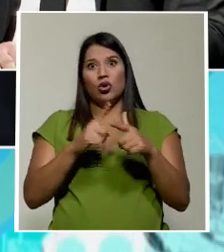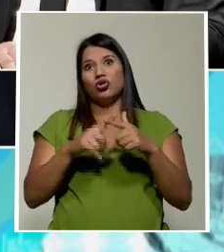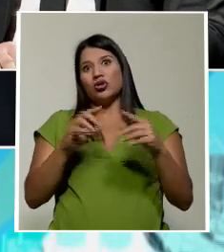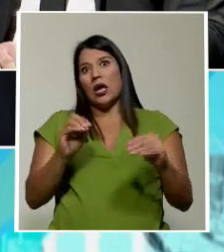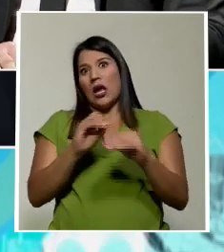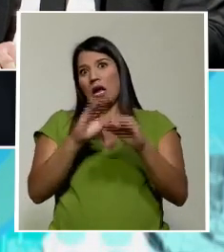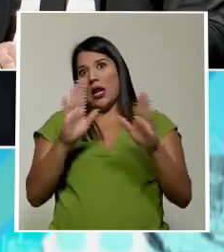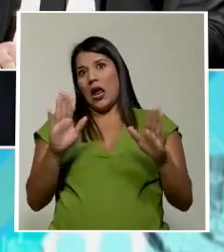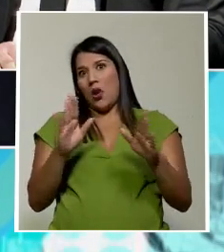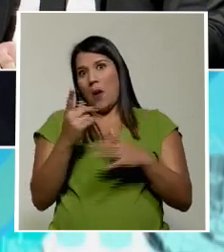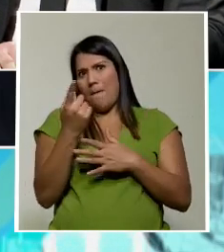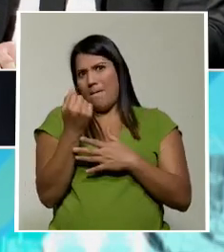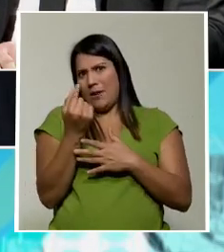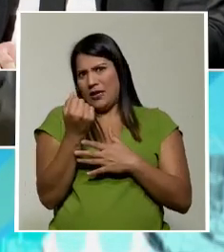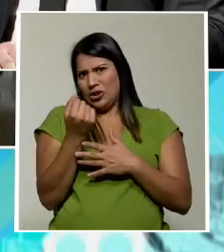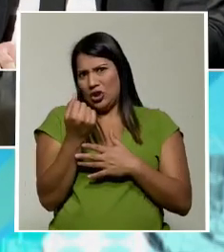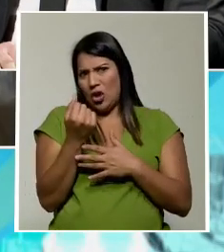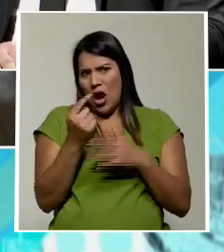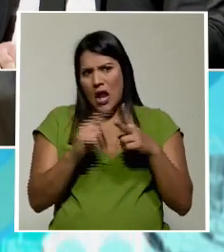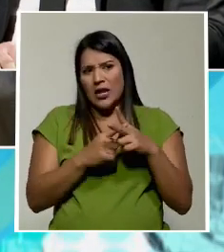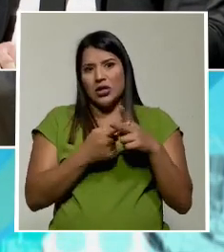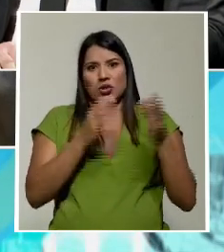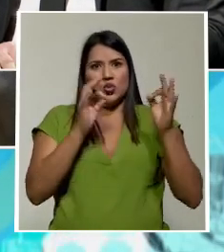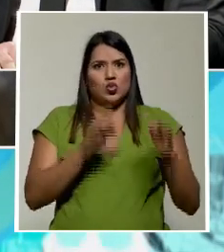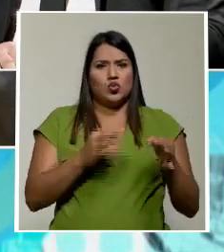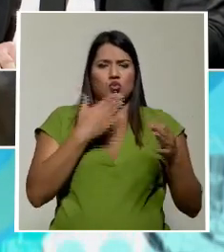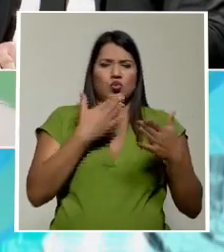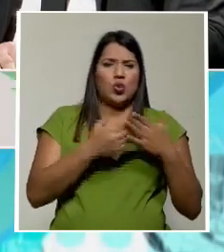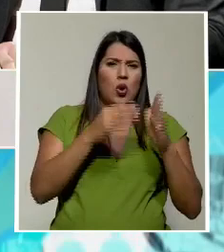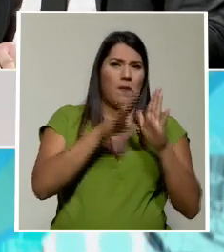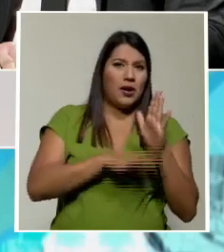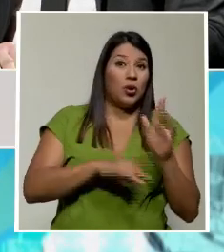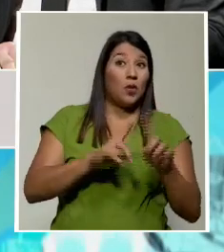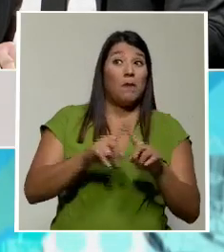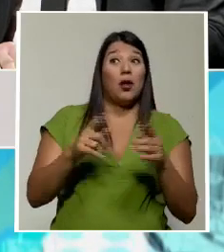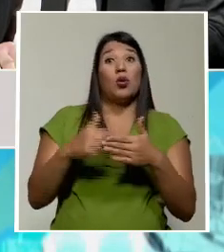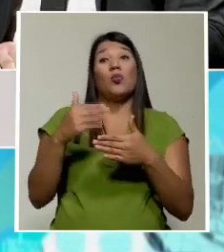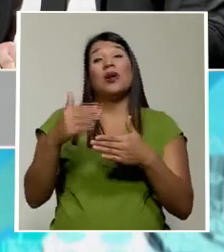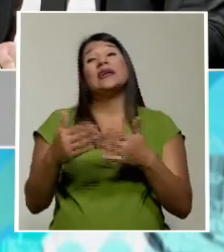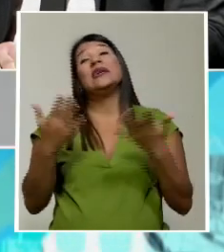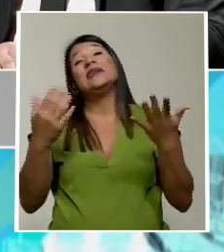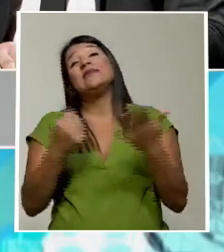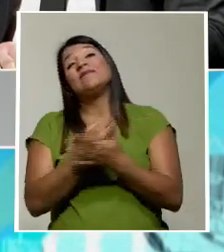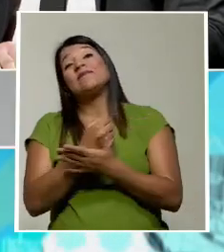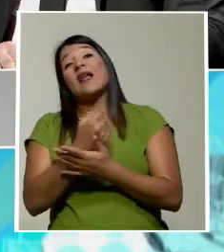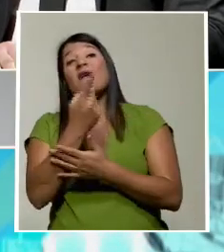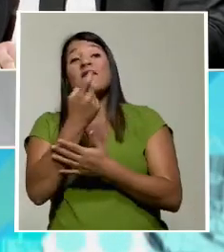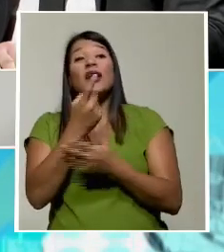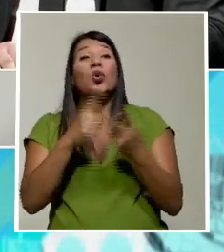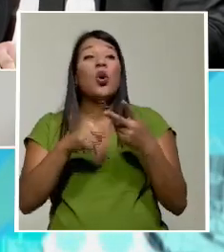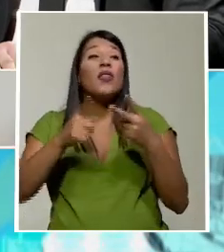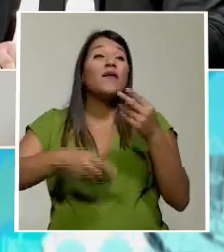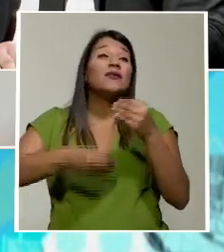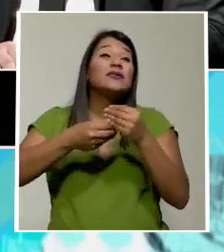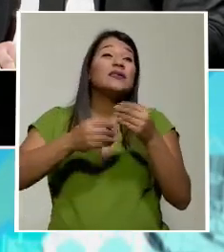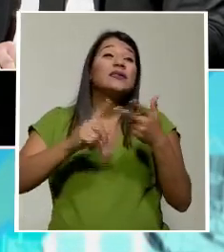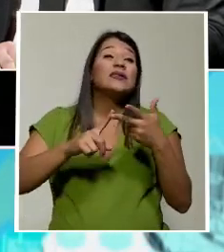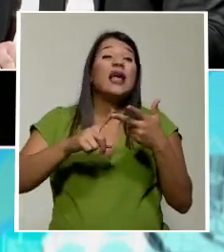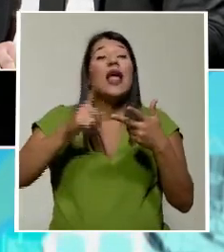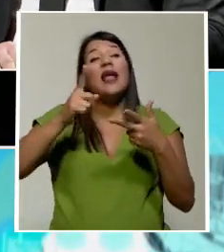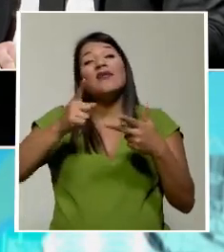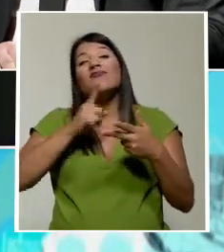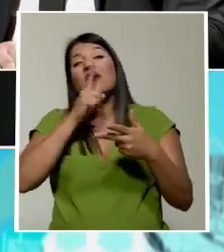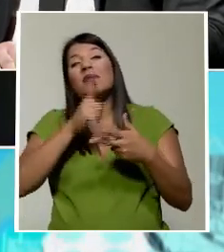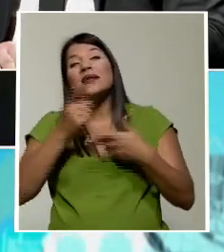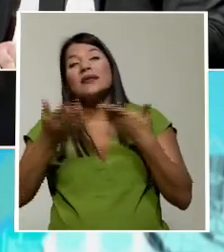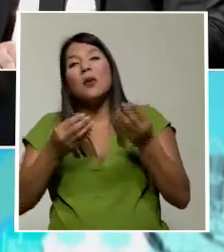es buenísimo, es bajísimo, pero luego empieza, no, pero me faltó, pero requiero, pero hay un sobrecosto. ¿Cómo se aseguran